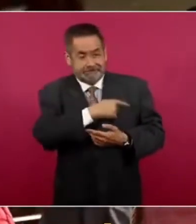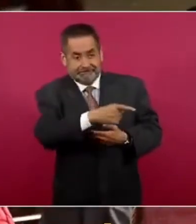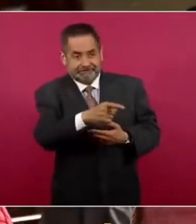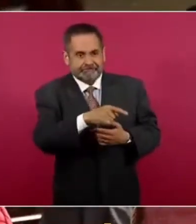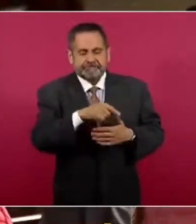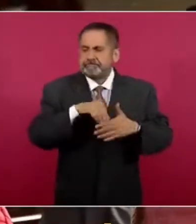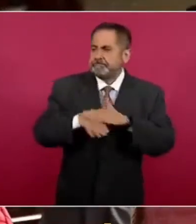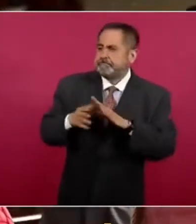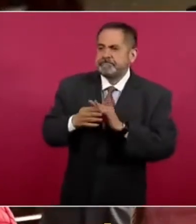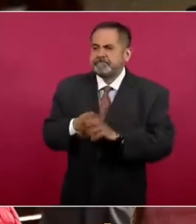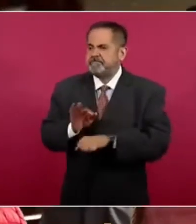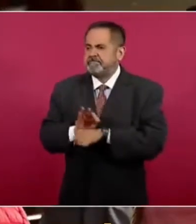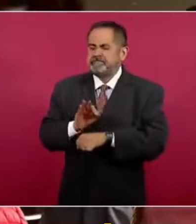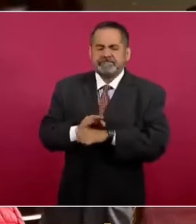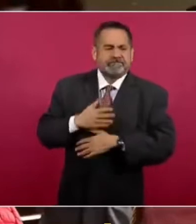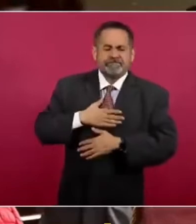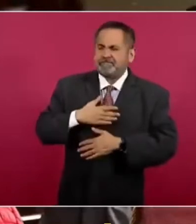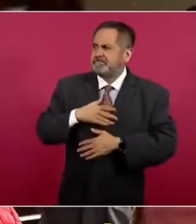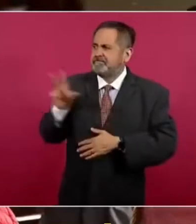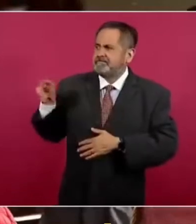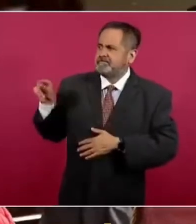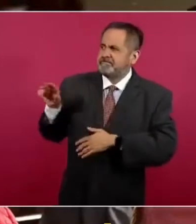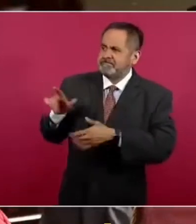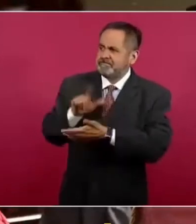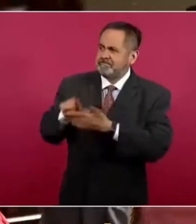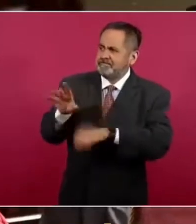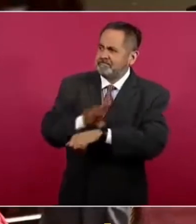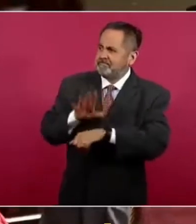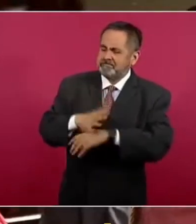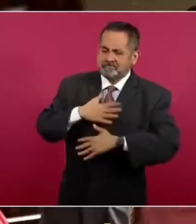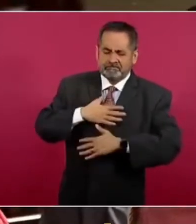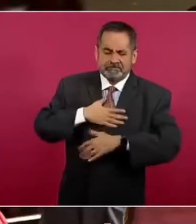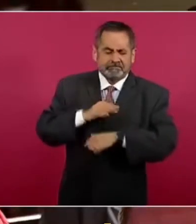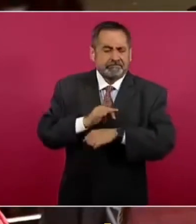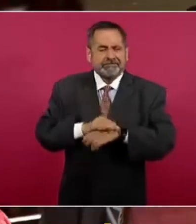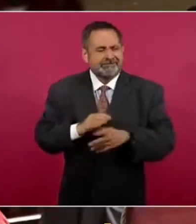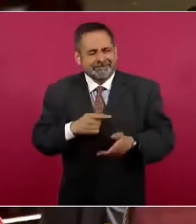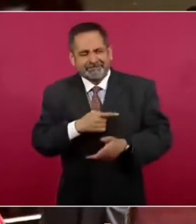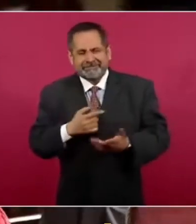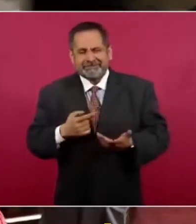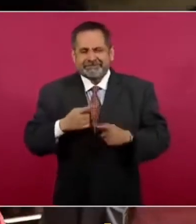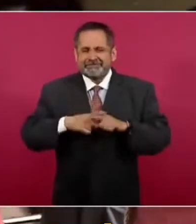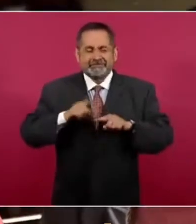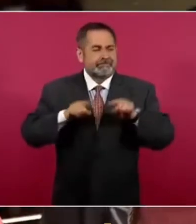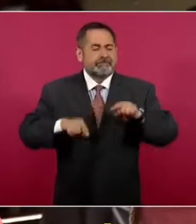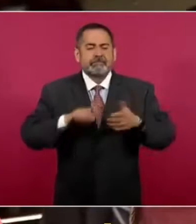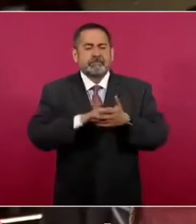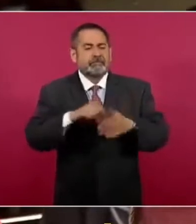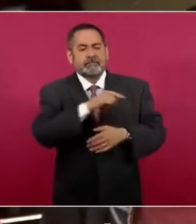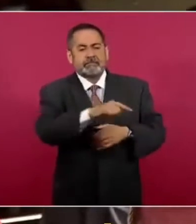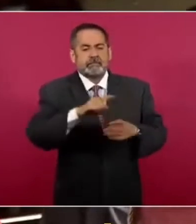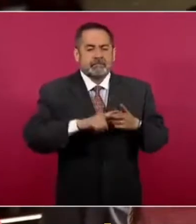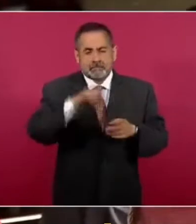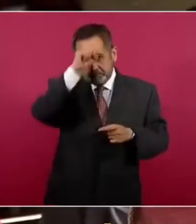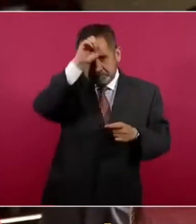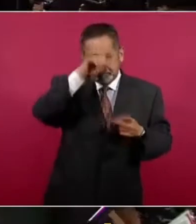están defendiendo estos personeros, pues están diferentes en diferentes sectores como el